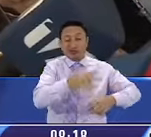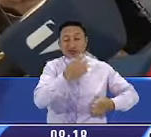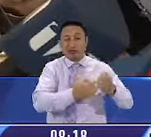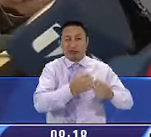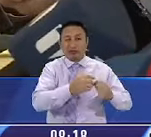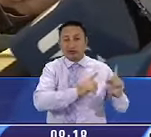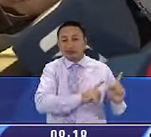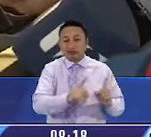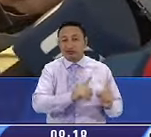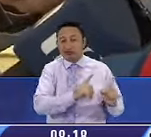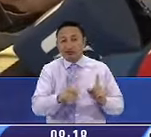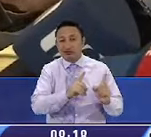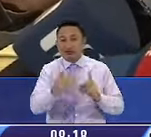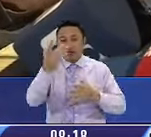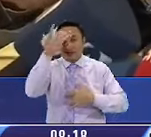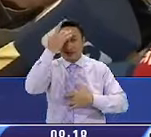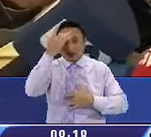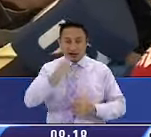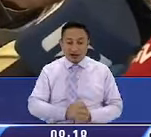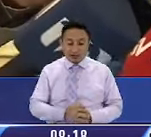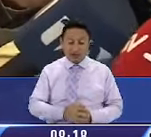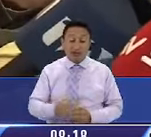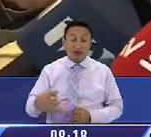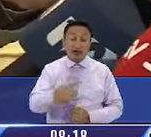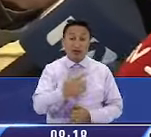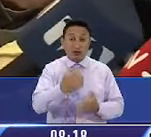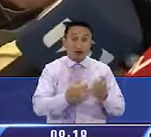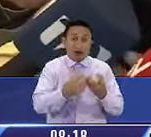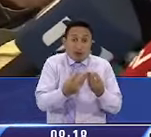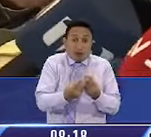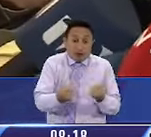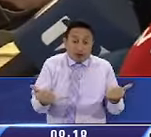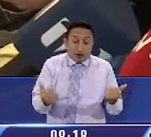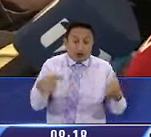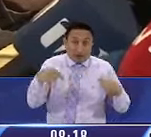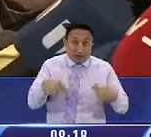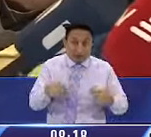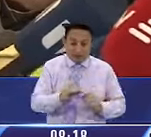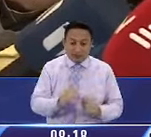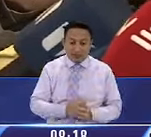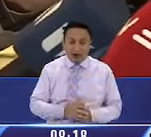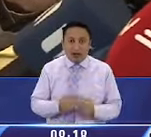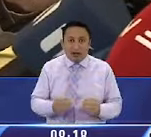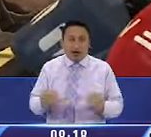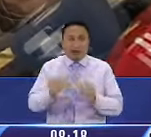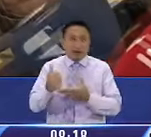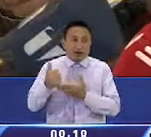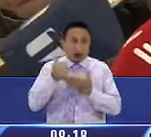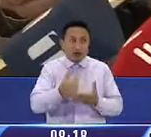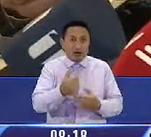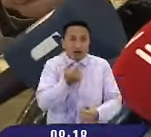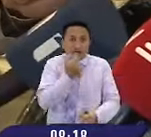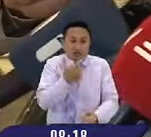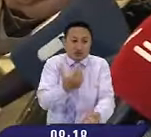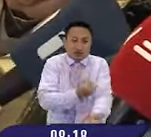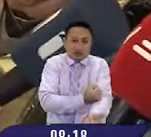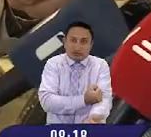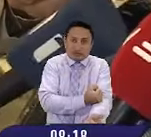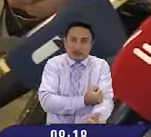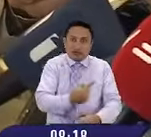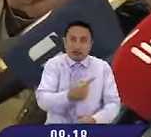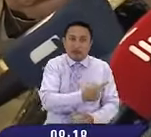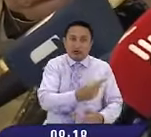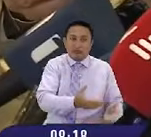los pacientes de hemodiálisis, porque de no superarse esta situación hasta este mes, no va a haber insumos para poderlos dializar. Se los está condenando a